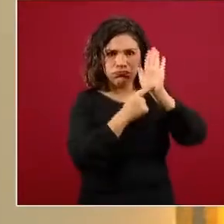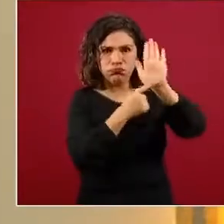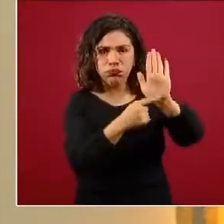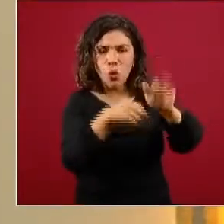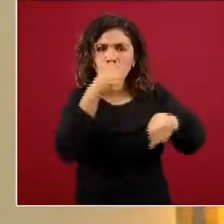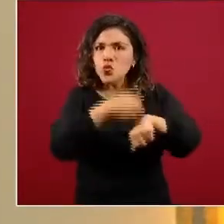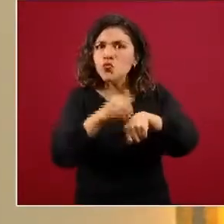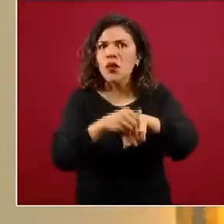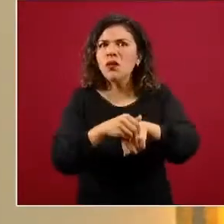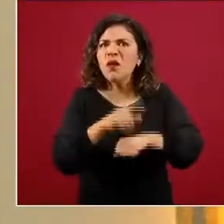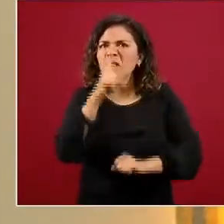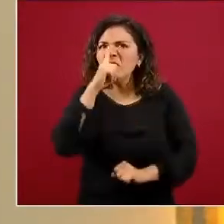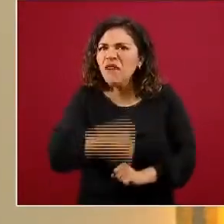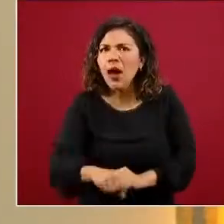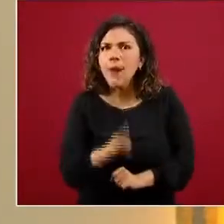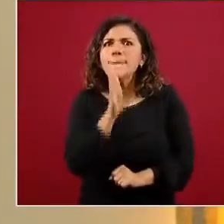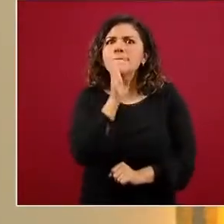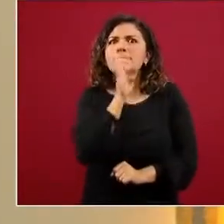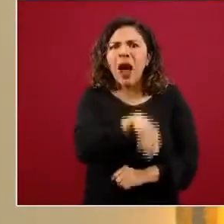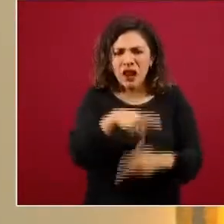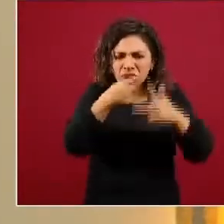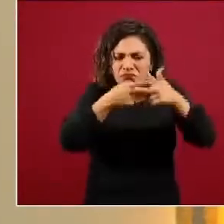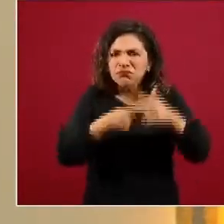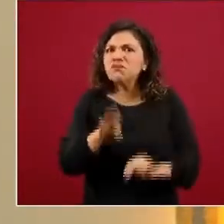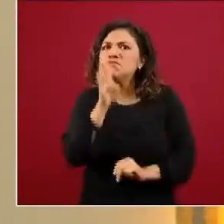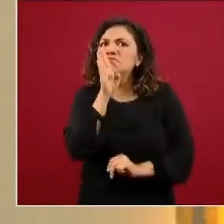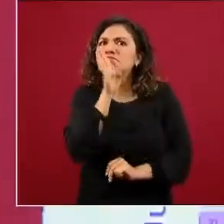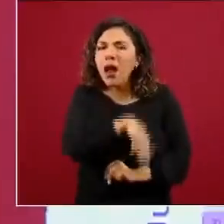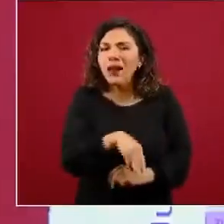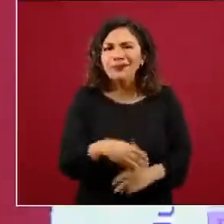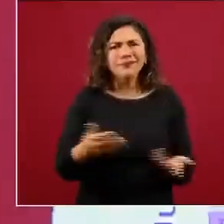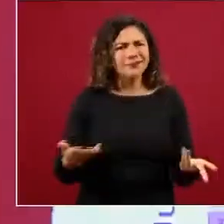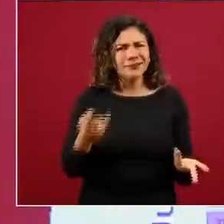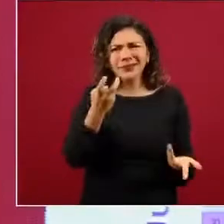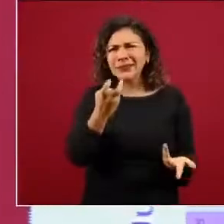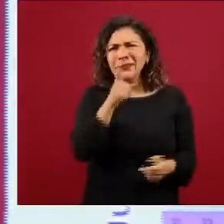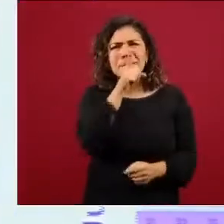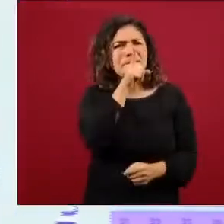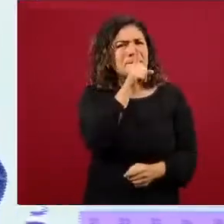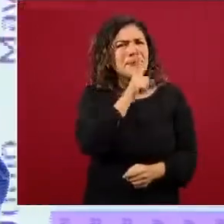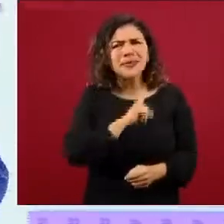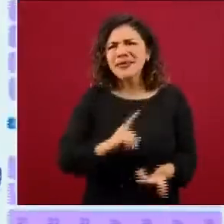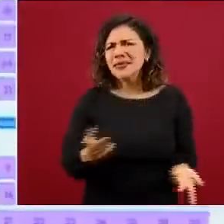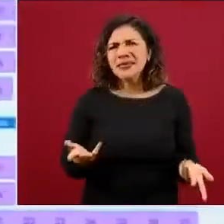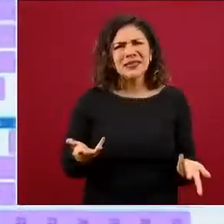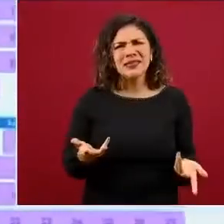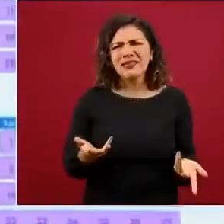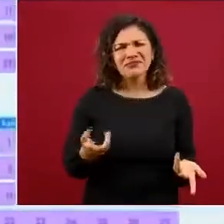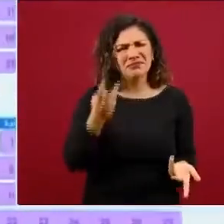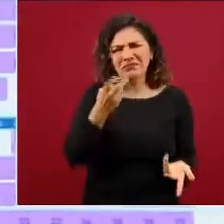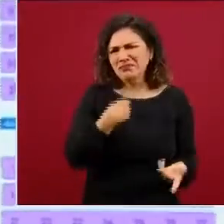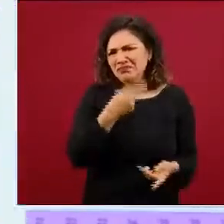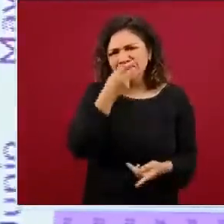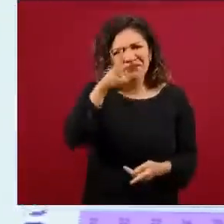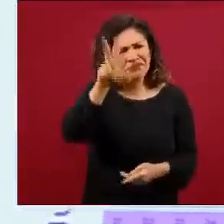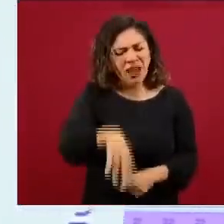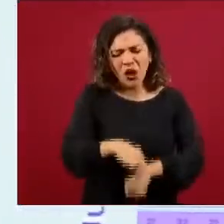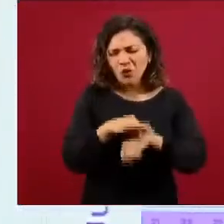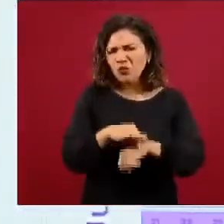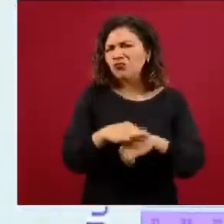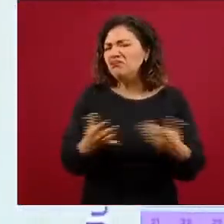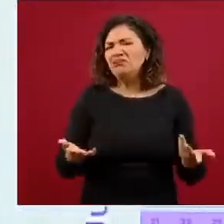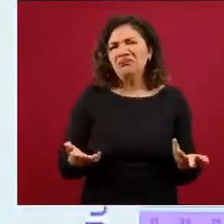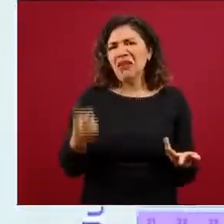contemplaron, que nos falló el cálculo de la epidemia. Esto es una mentira construida, esta sí la quiero decir con toda